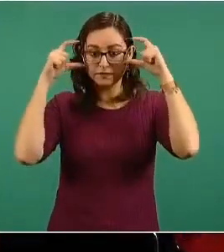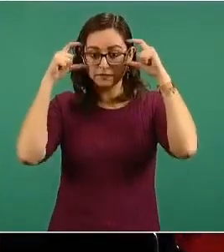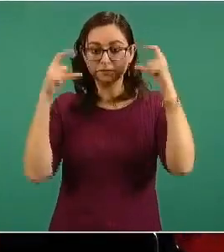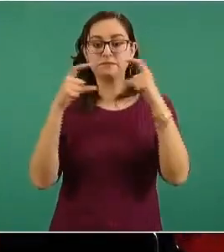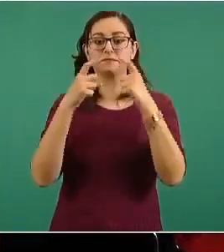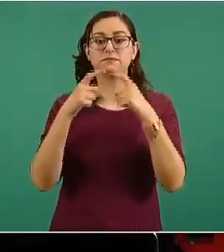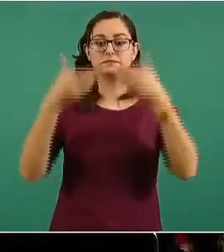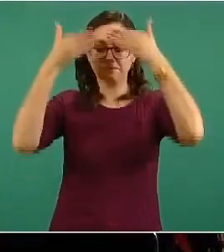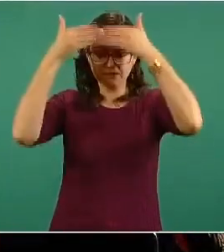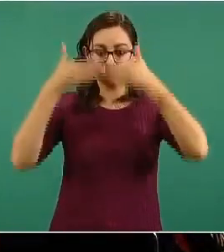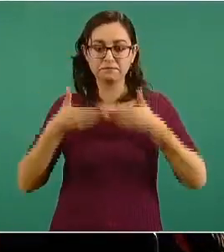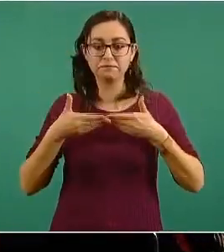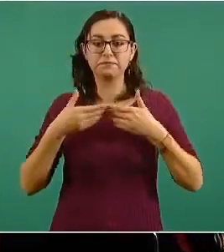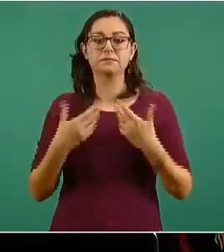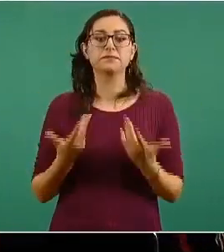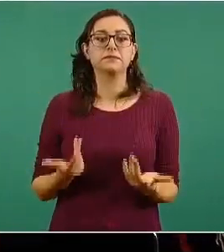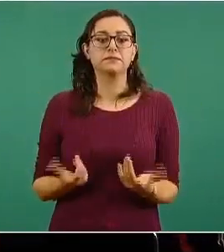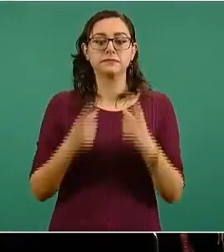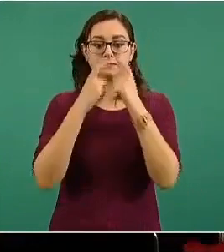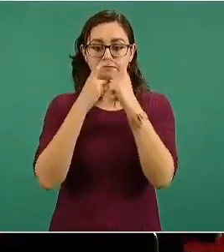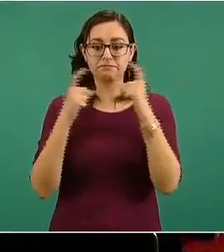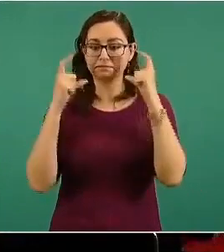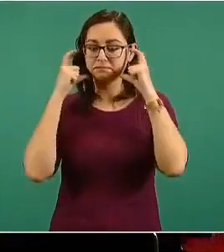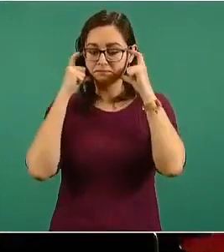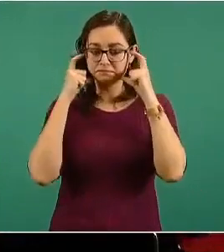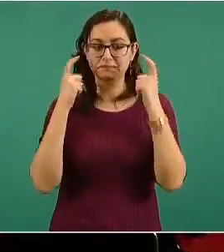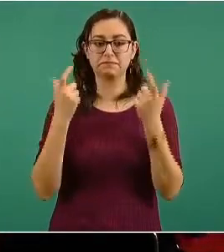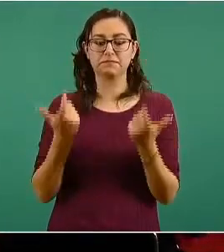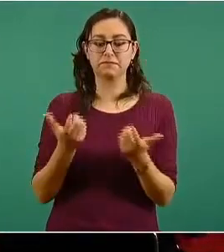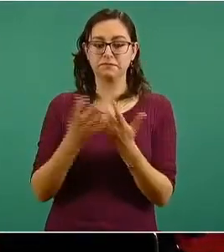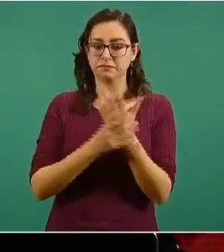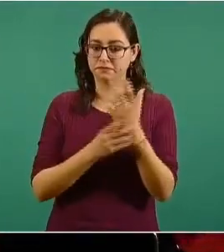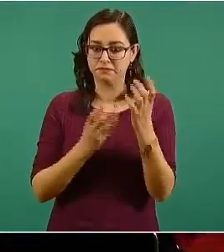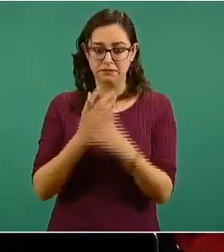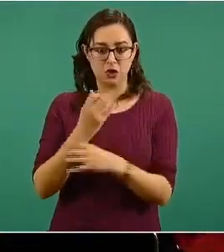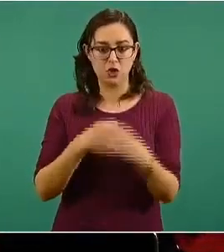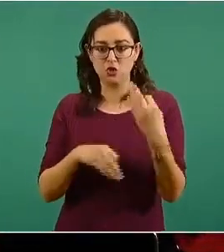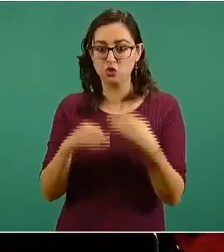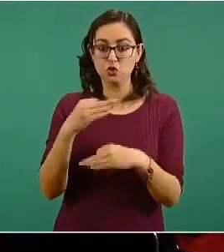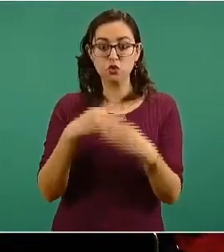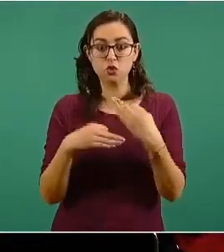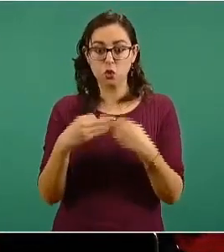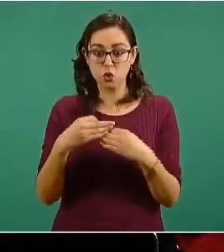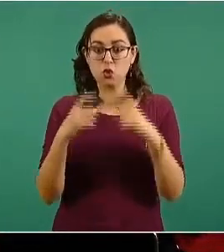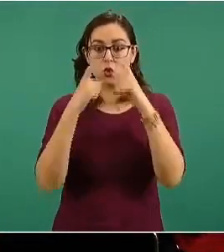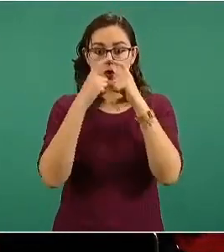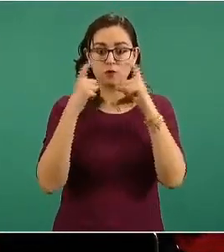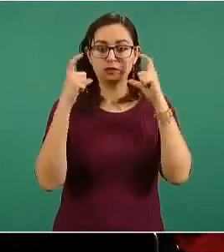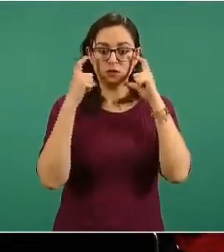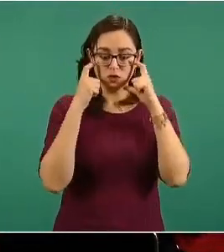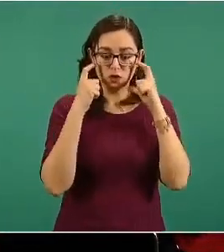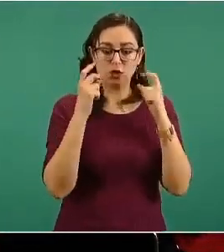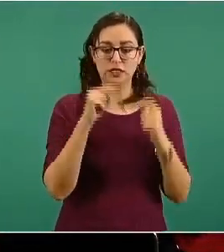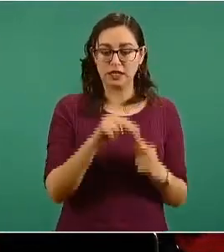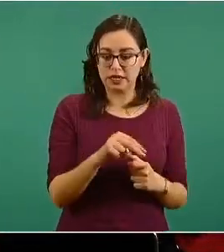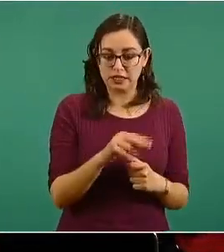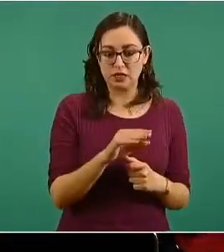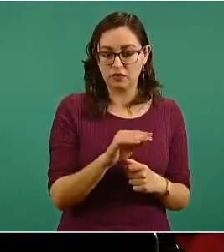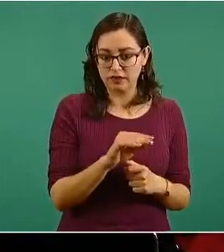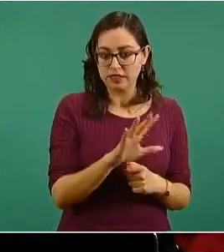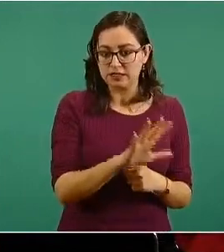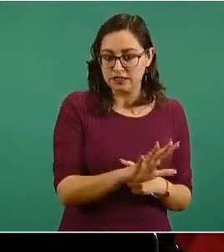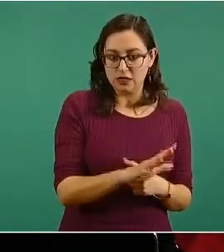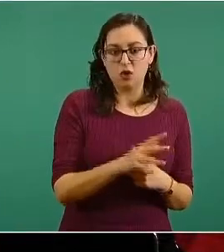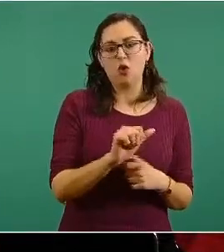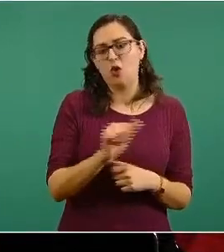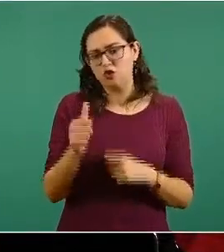las caretas, los cubrebocas, donde corresponde, cubrebocas de alta eficiencia, etcétera, etcétera.